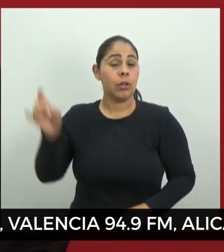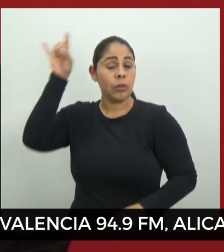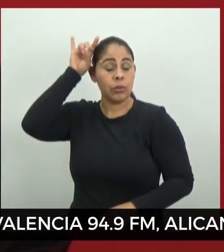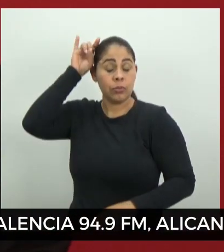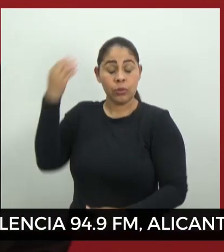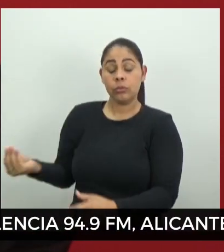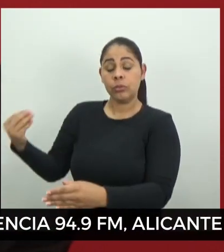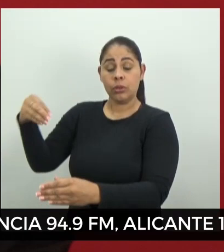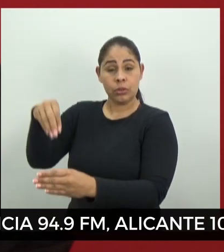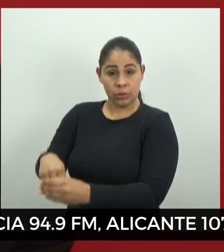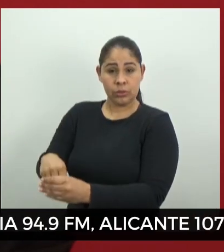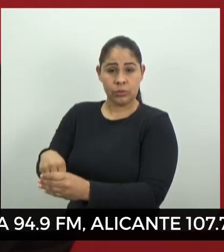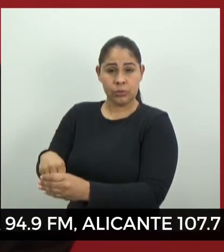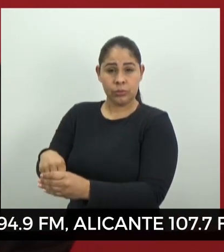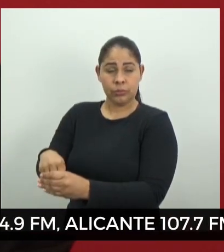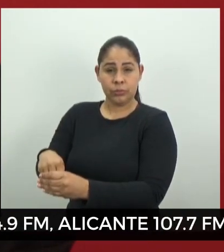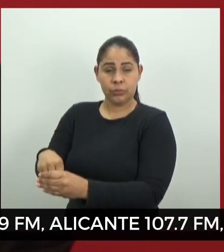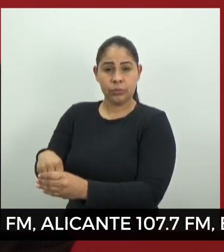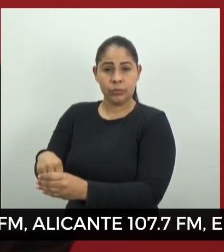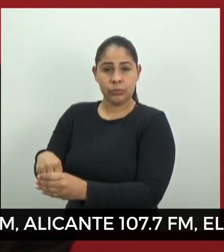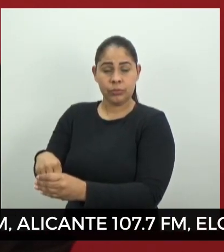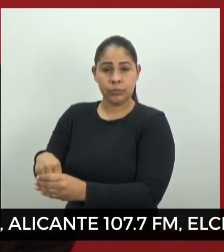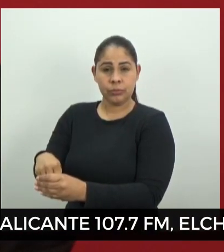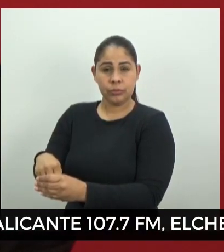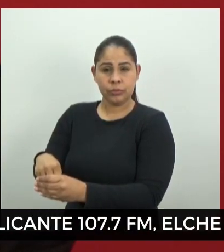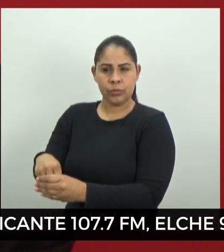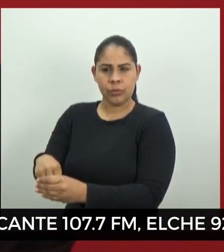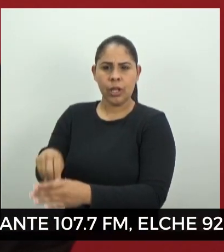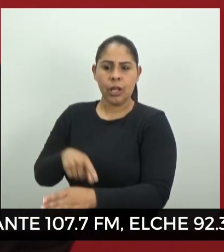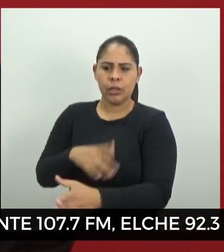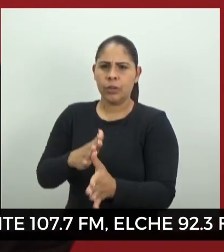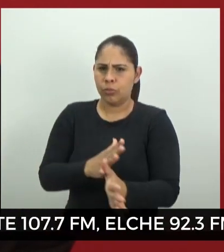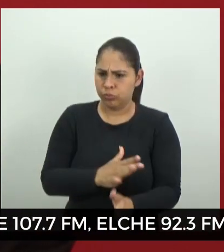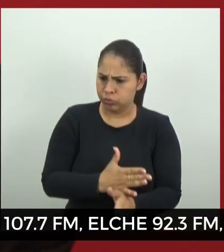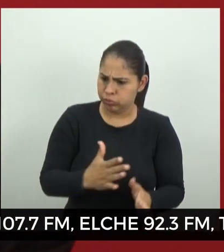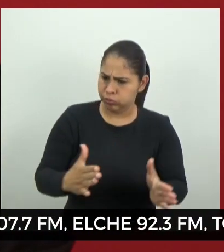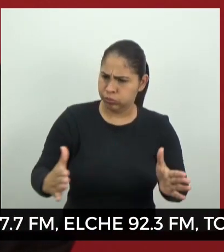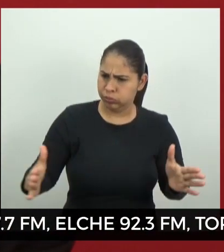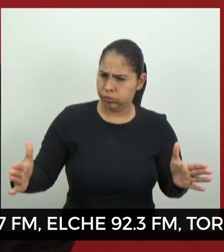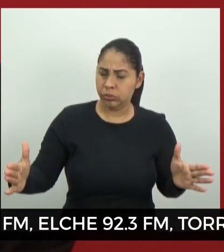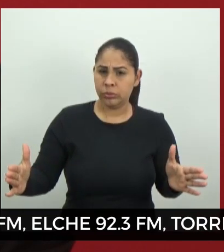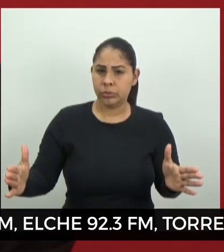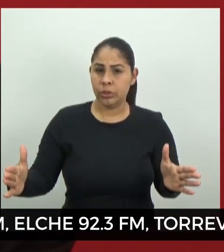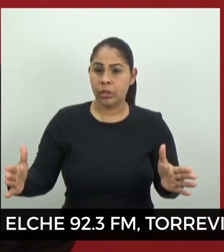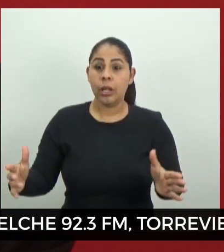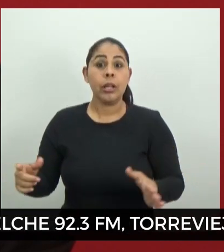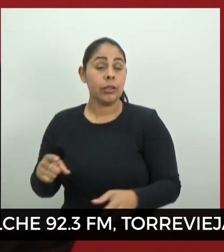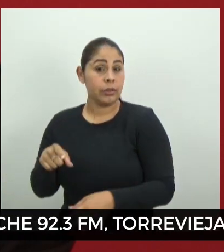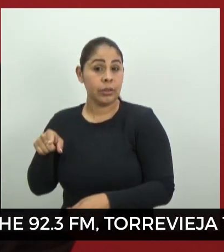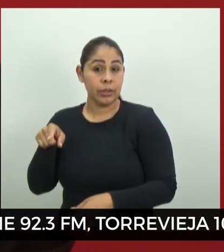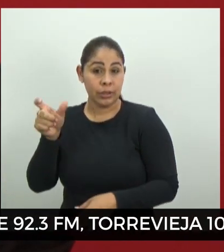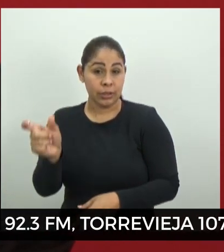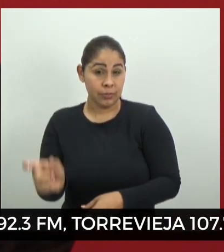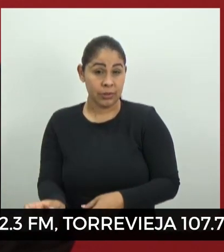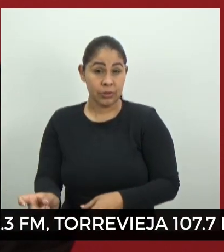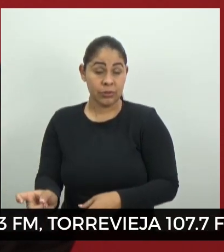está tanto tiempo con ese demonio que ya la persona ha adaptado